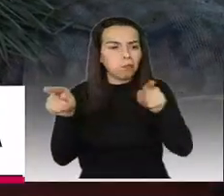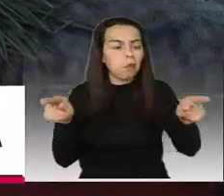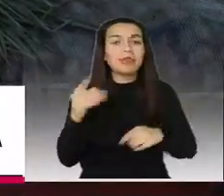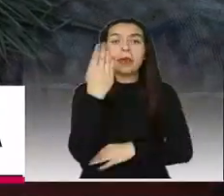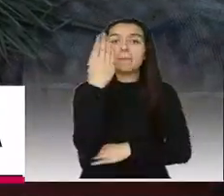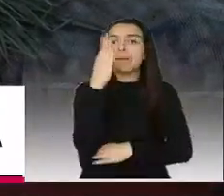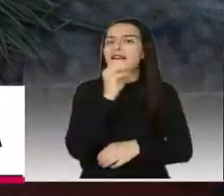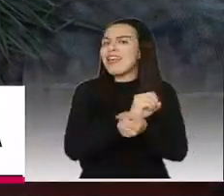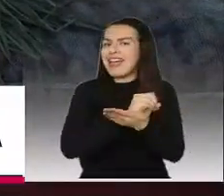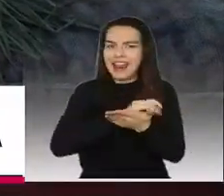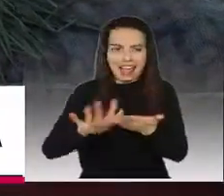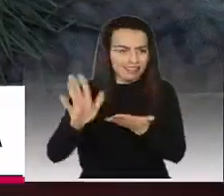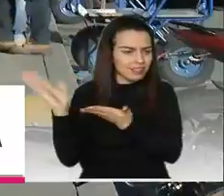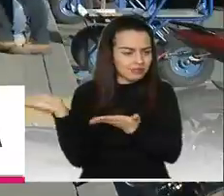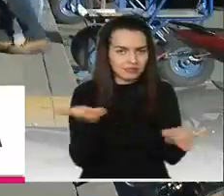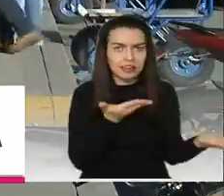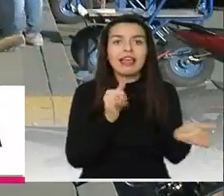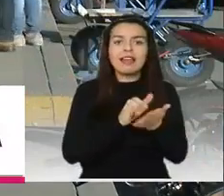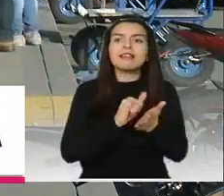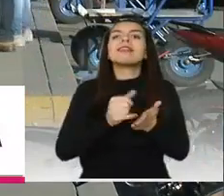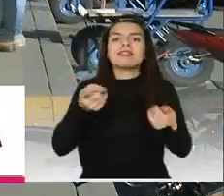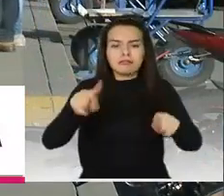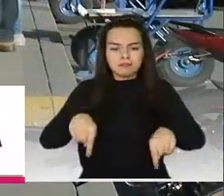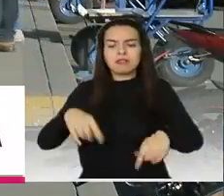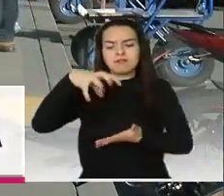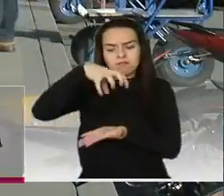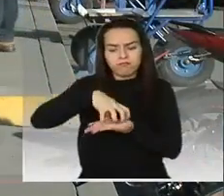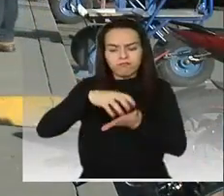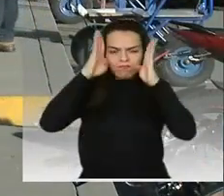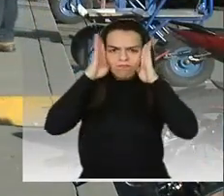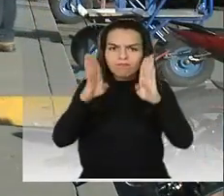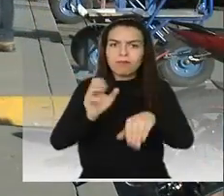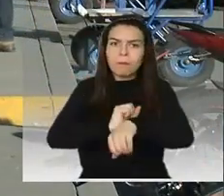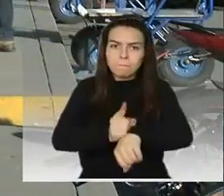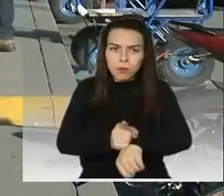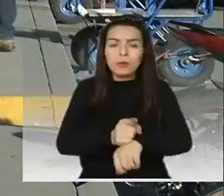inmediata y la realización de pruebas aleatorias entre el personal que allí labora.